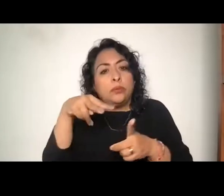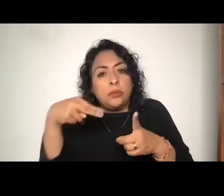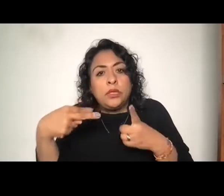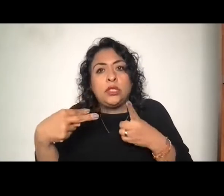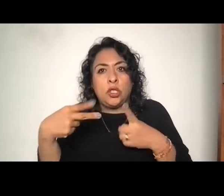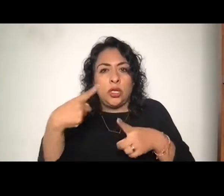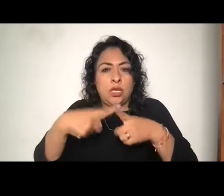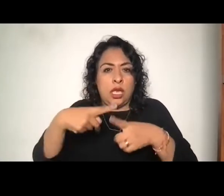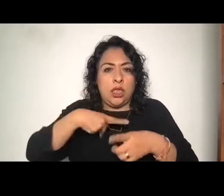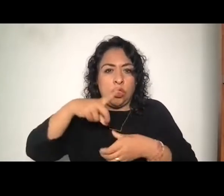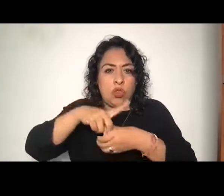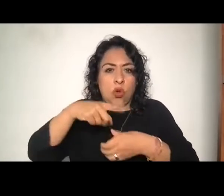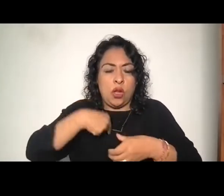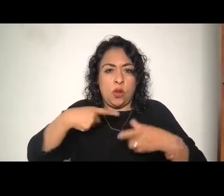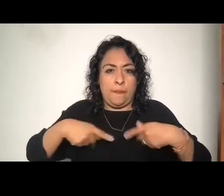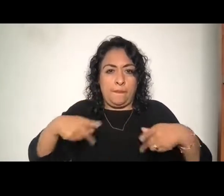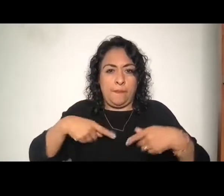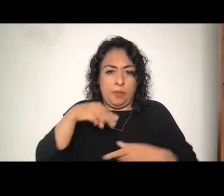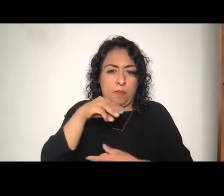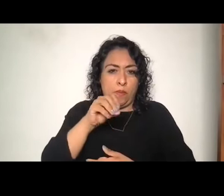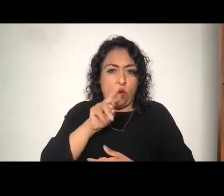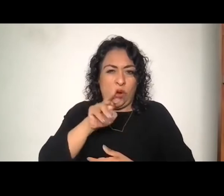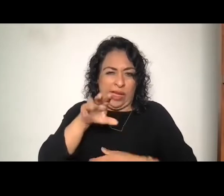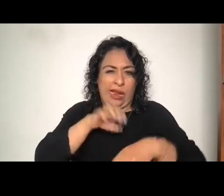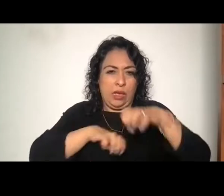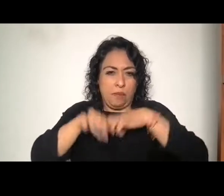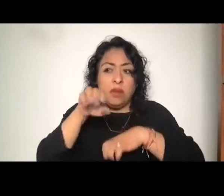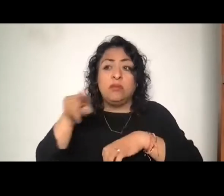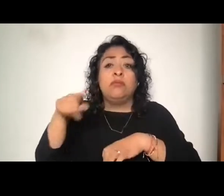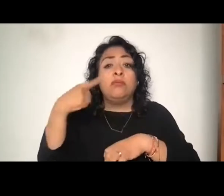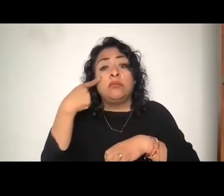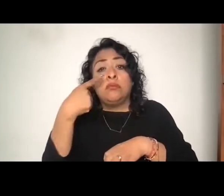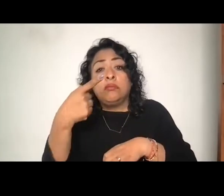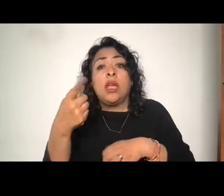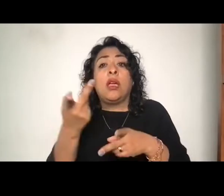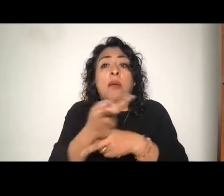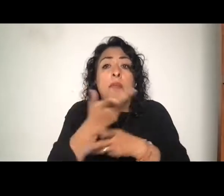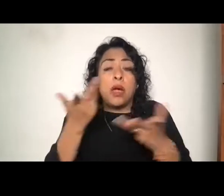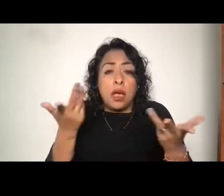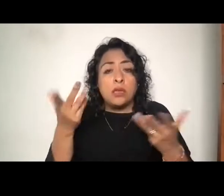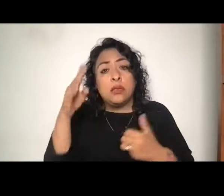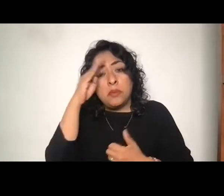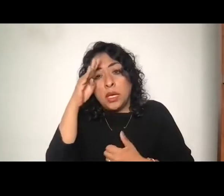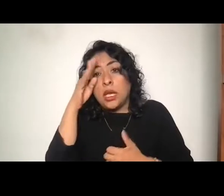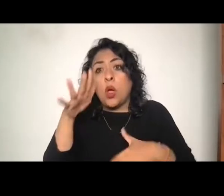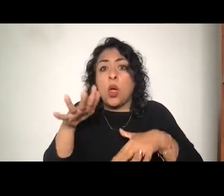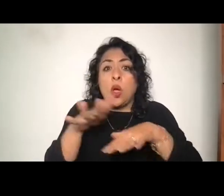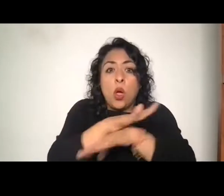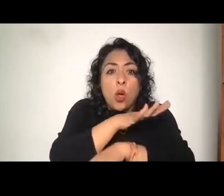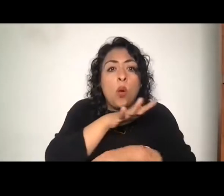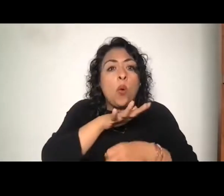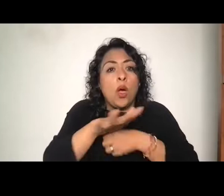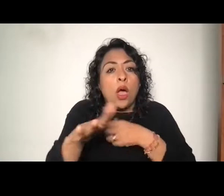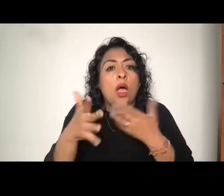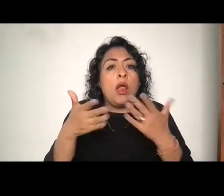como personas morales, que nos digan cómo están viendo la situación, qué creen que se tiene que mover, cuál es la posible